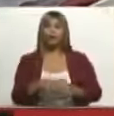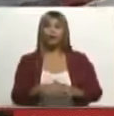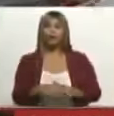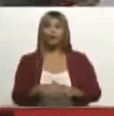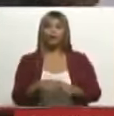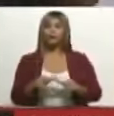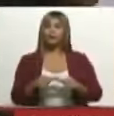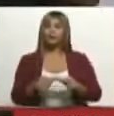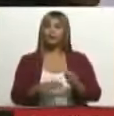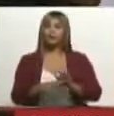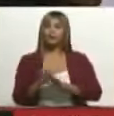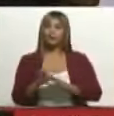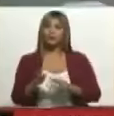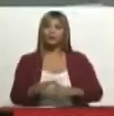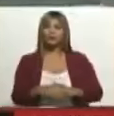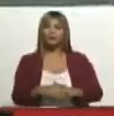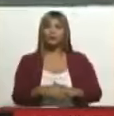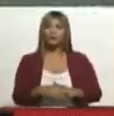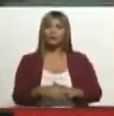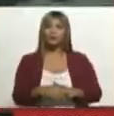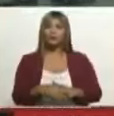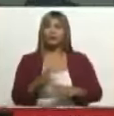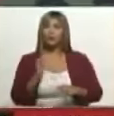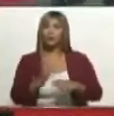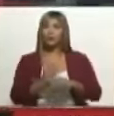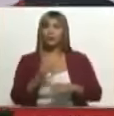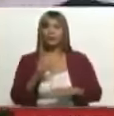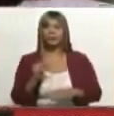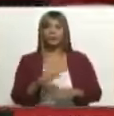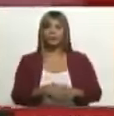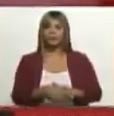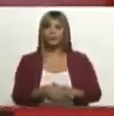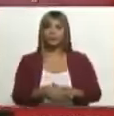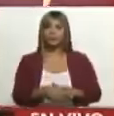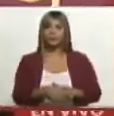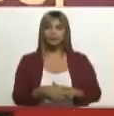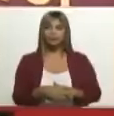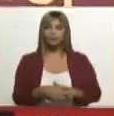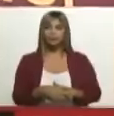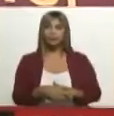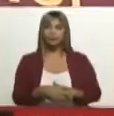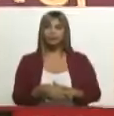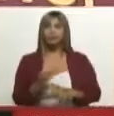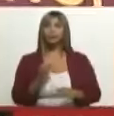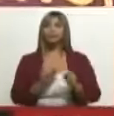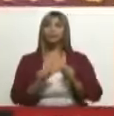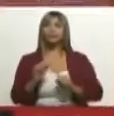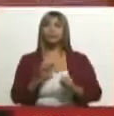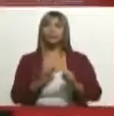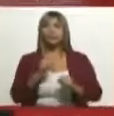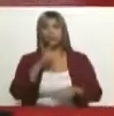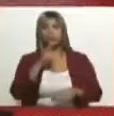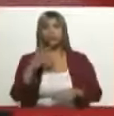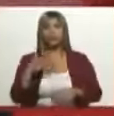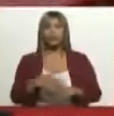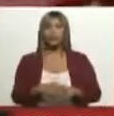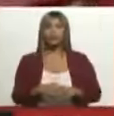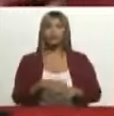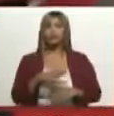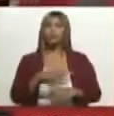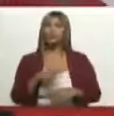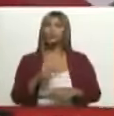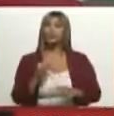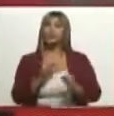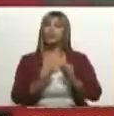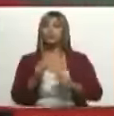Y seguimos avanzando, sin detenernos. Para la protección del pueblo. Somos